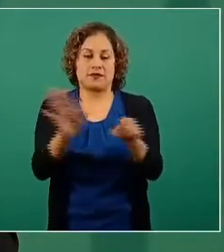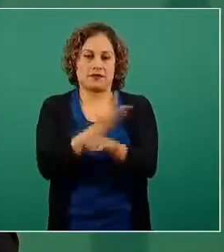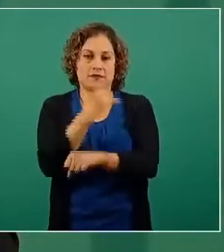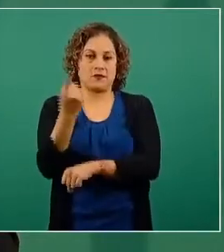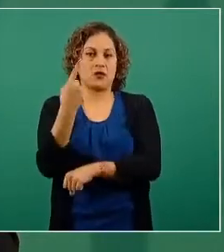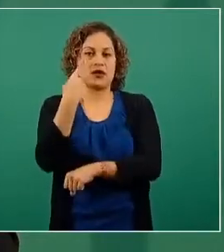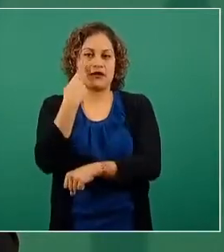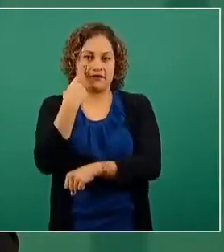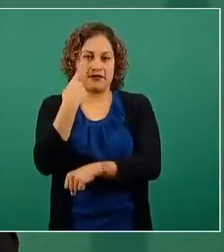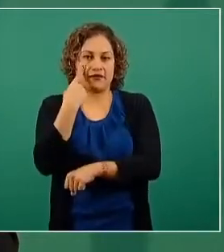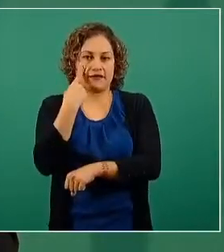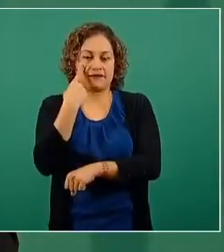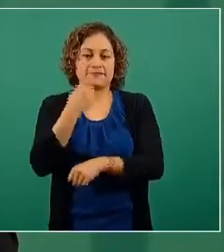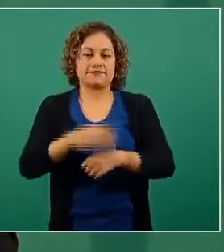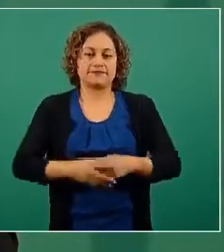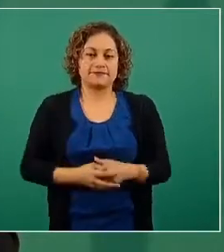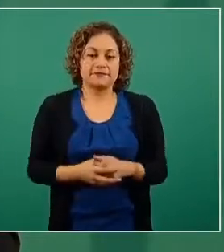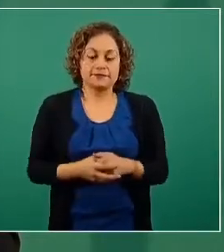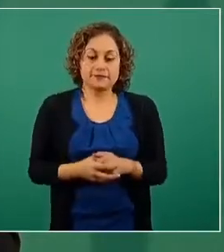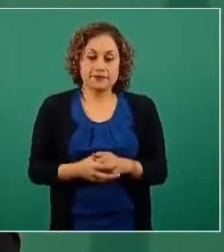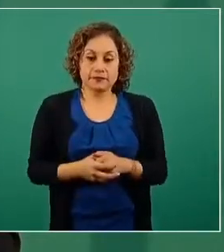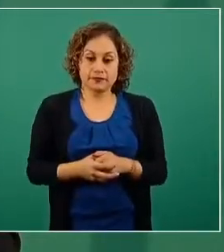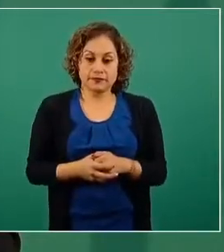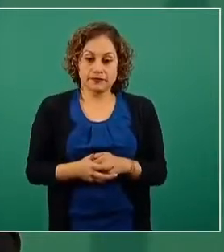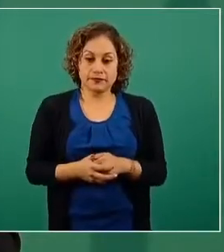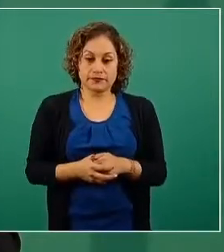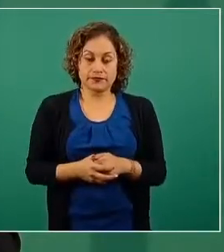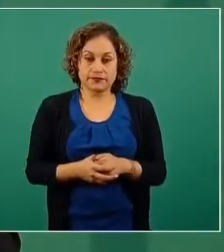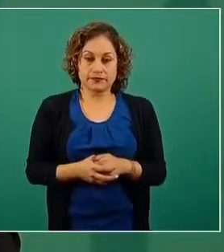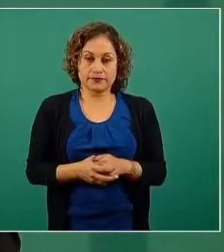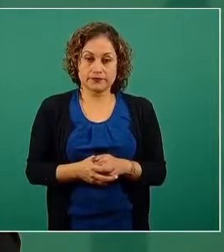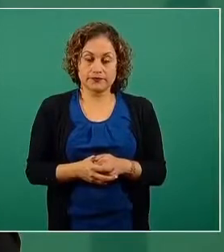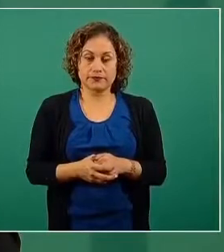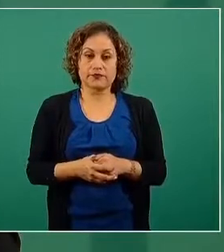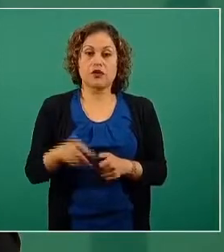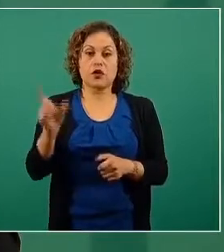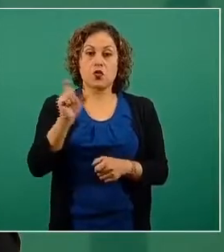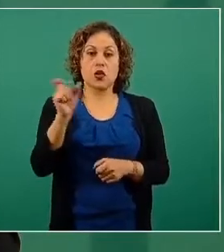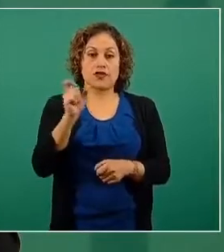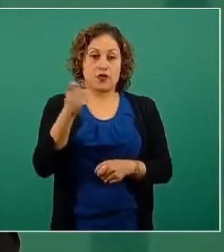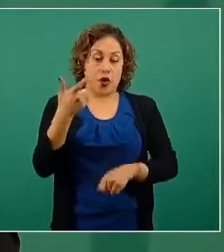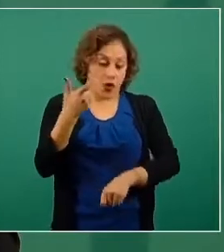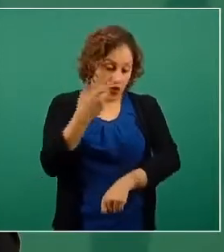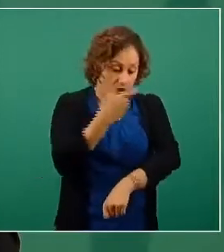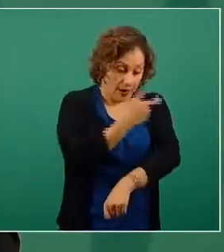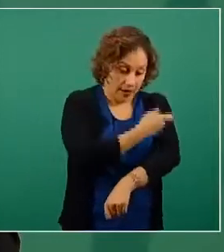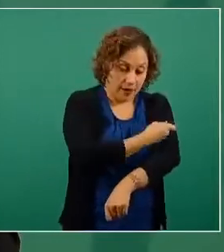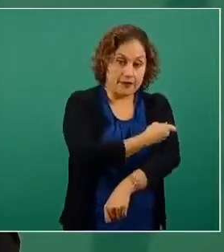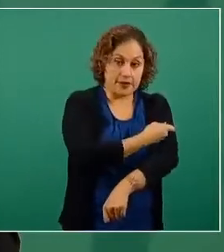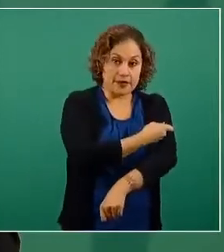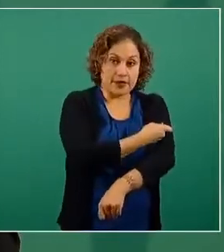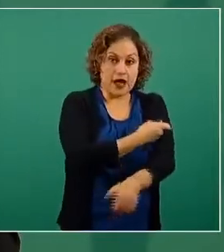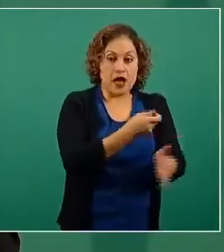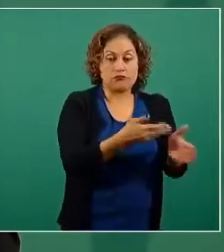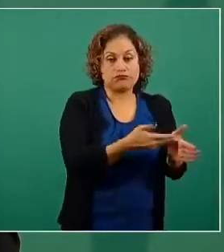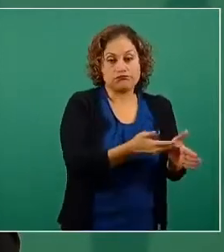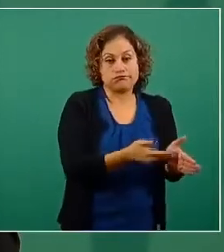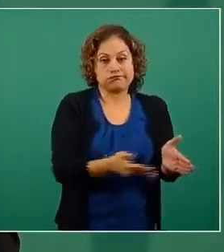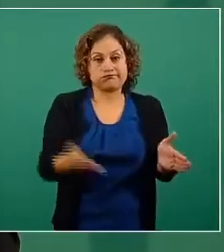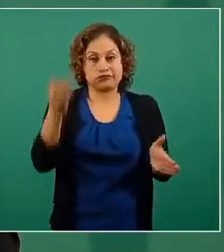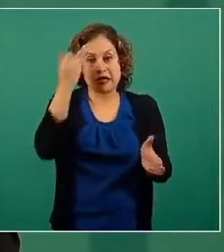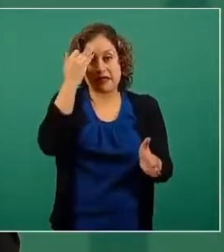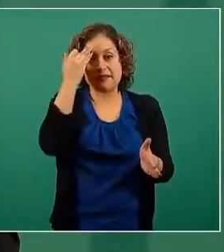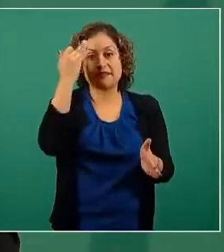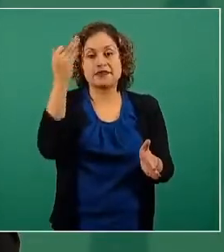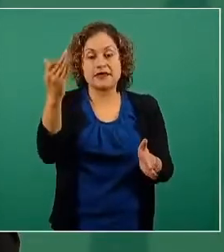el biológico, obviamente tu cuerpo genera una reacción inmunológica. Necesitas un periodo de tiempo